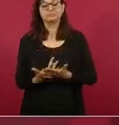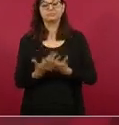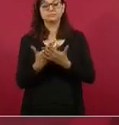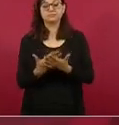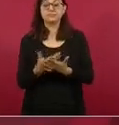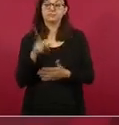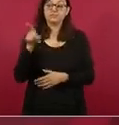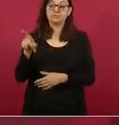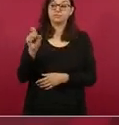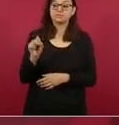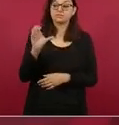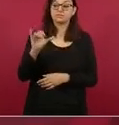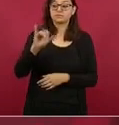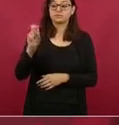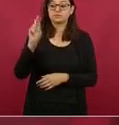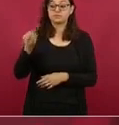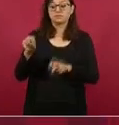los ministros de la Corte